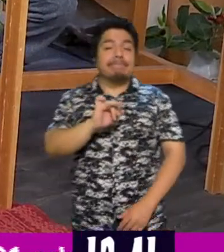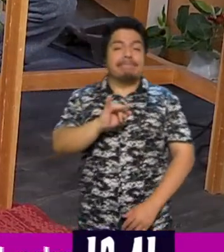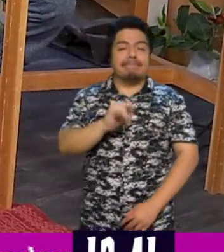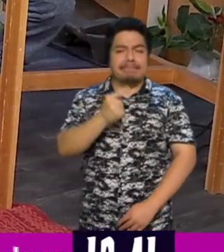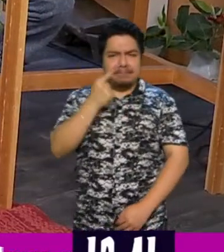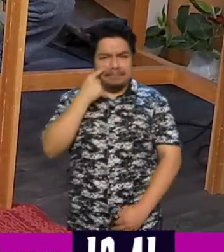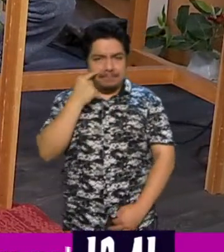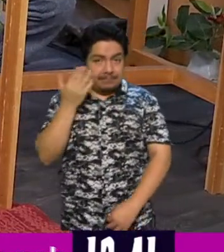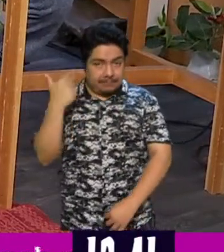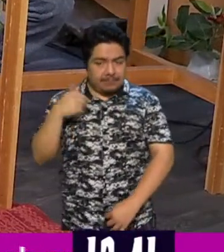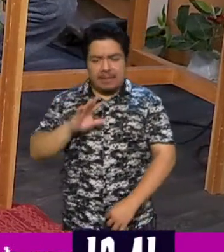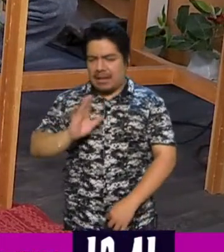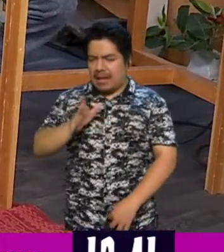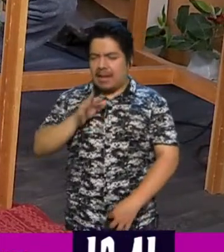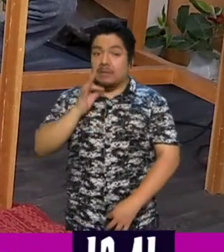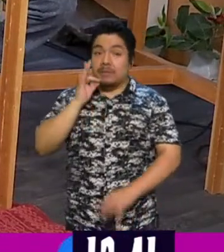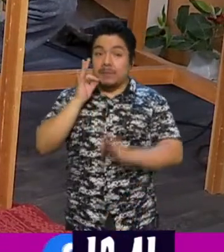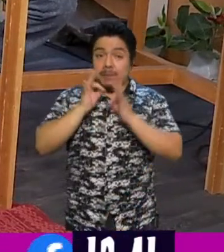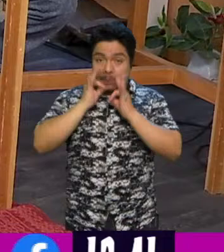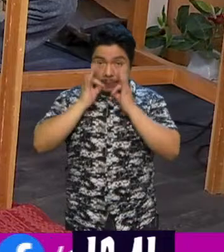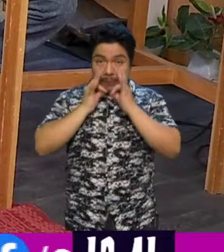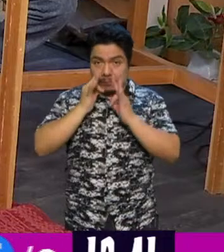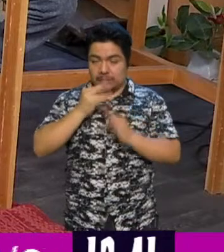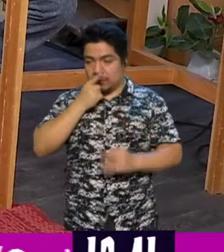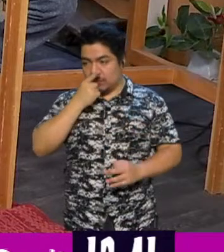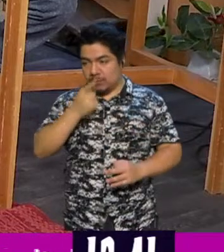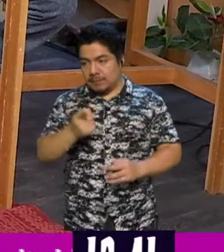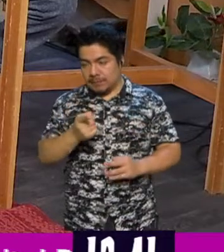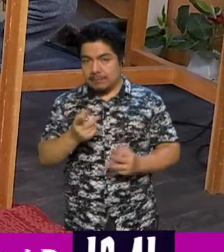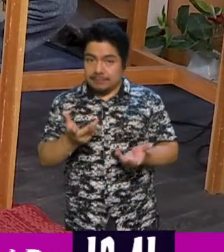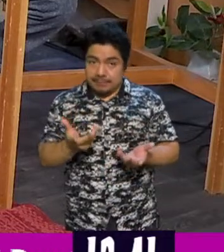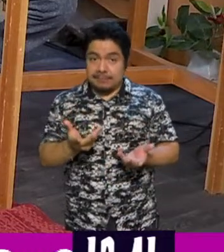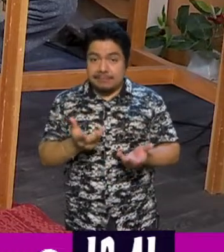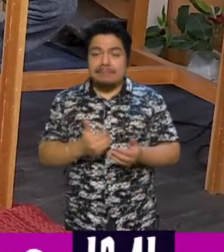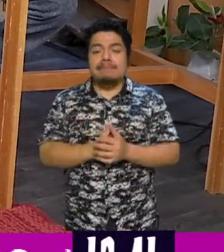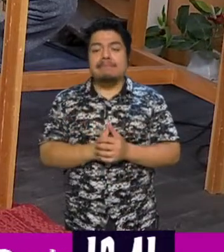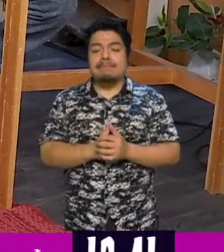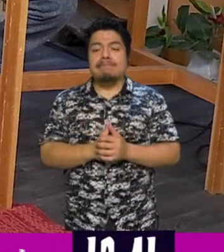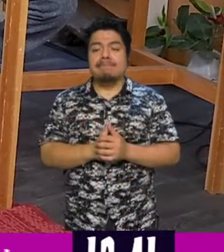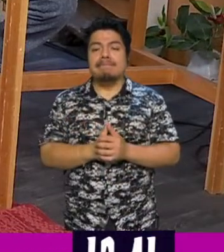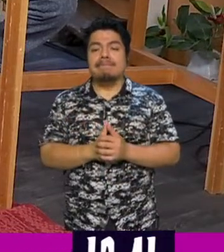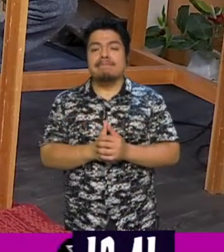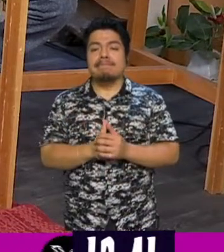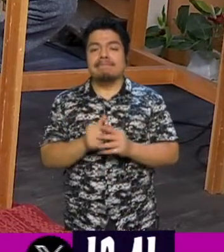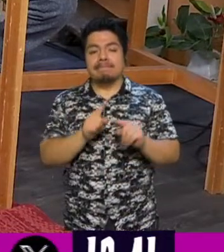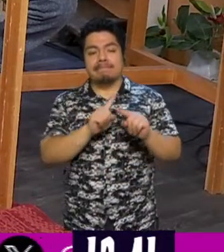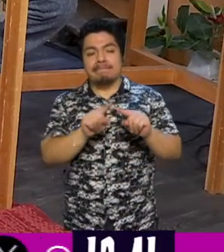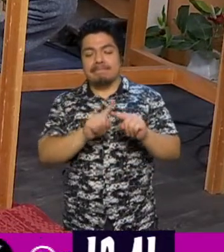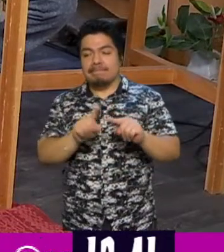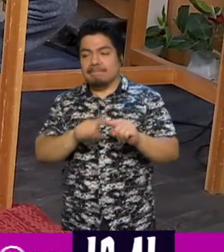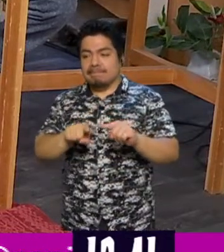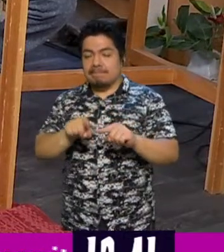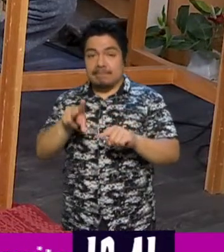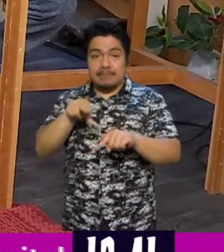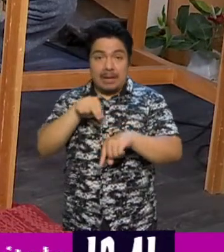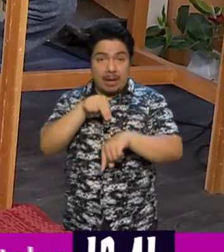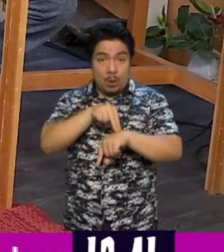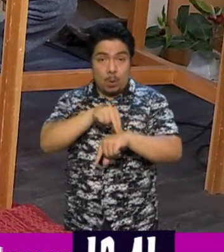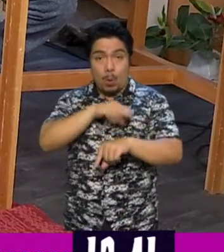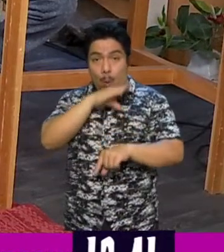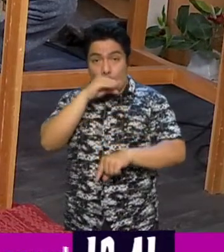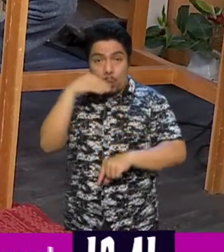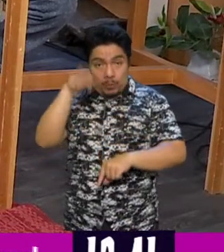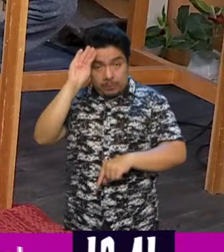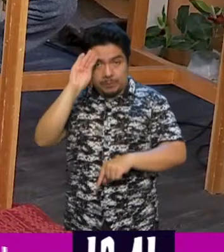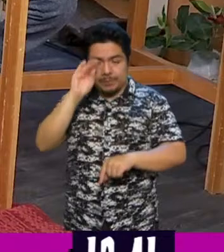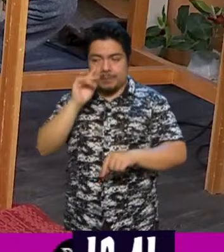hace poco dimos ya la noticia de que se va a llamar a doctores cubanos